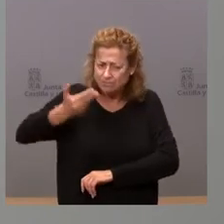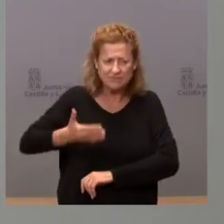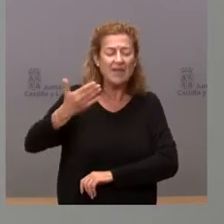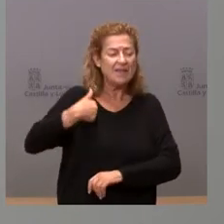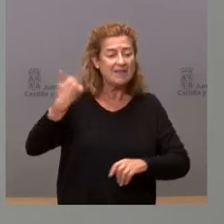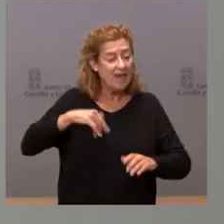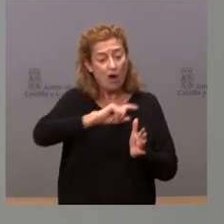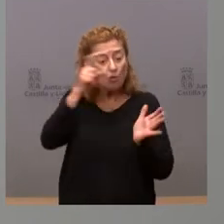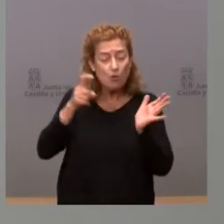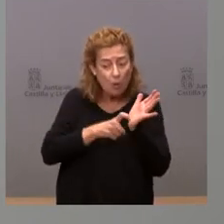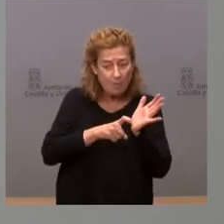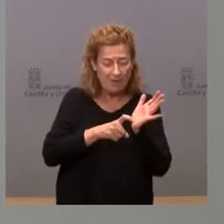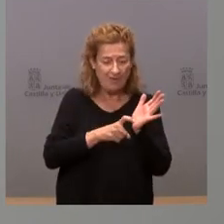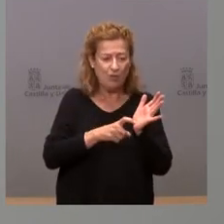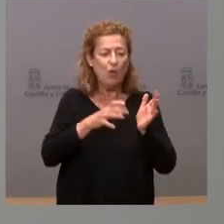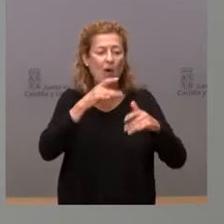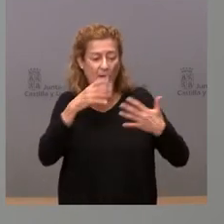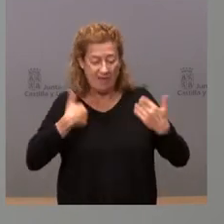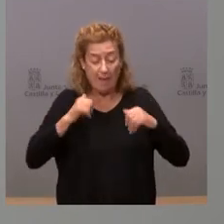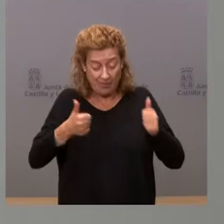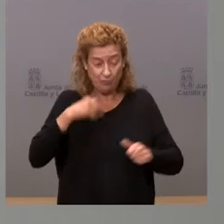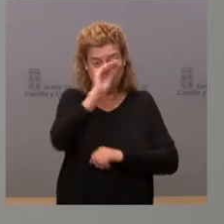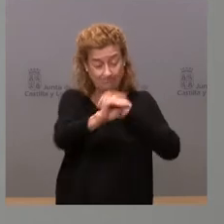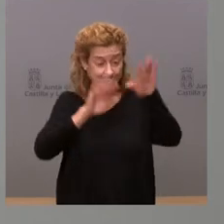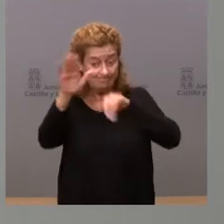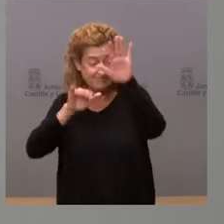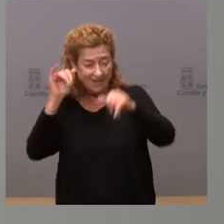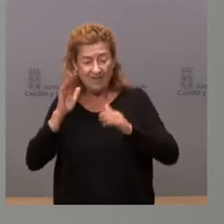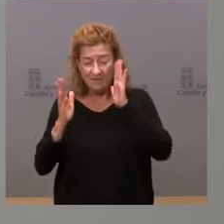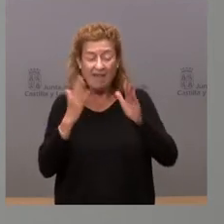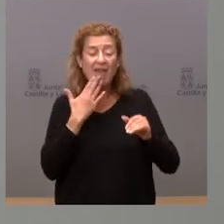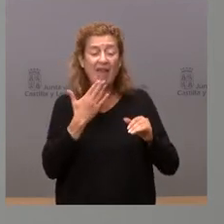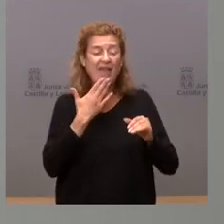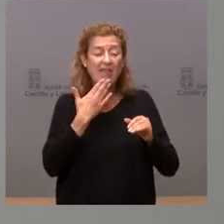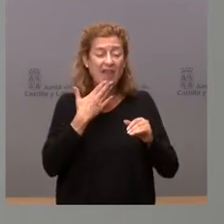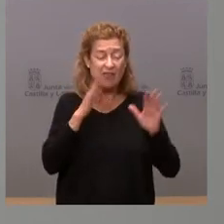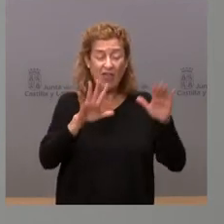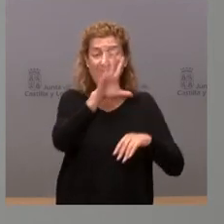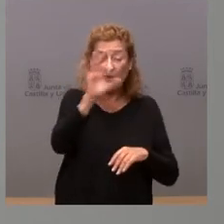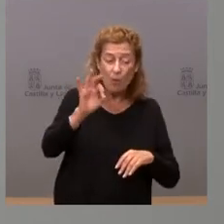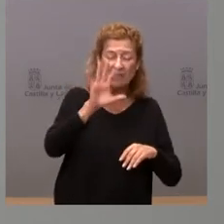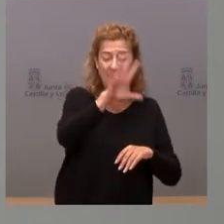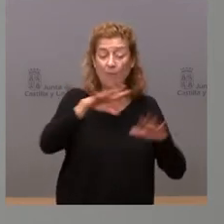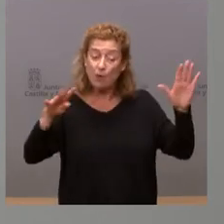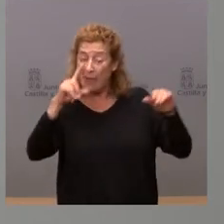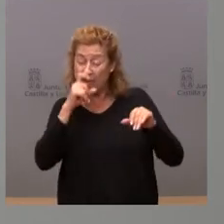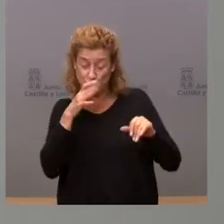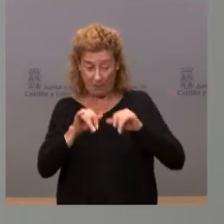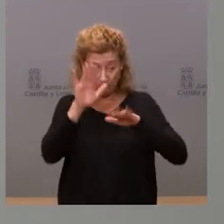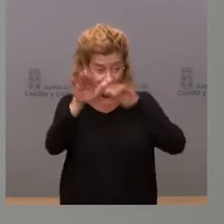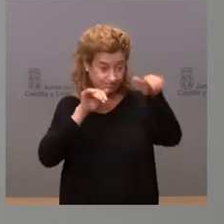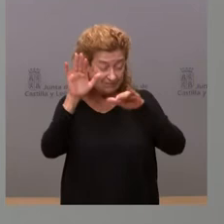completado estamos empezando llamada los tramos de edad entre cita de la década de entre 50 y 59 años y